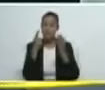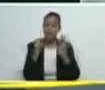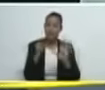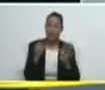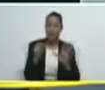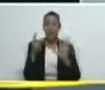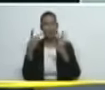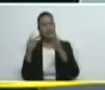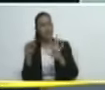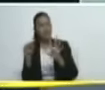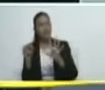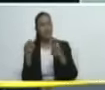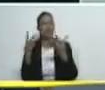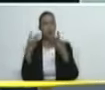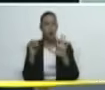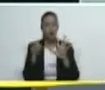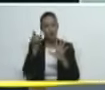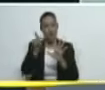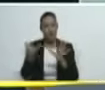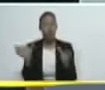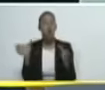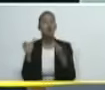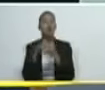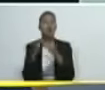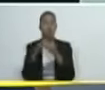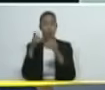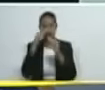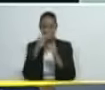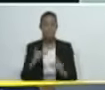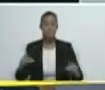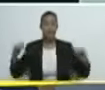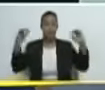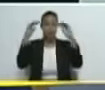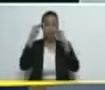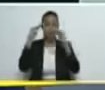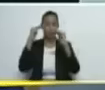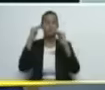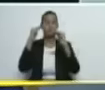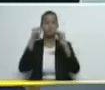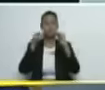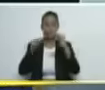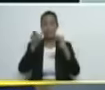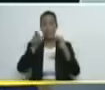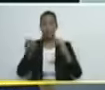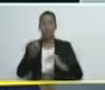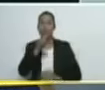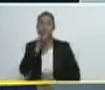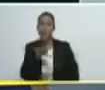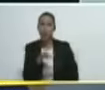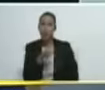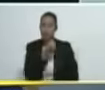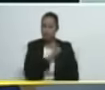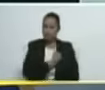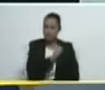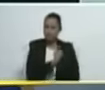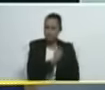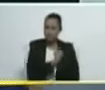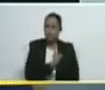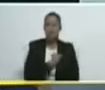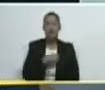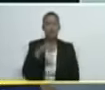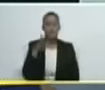80, a la generación mártir que se sacrificaron para recordarle al